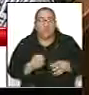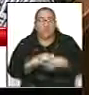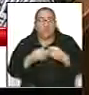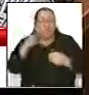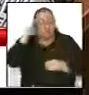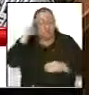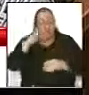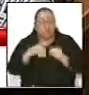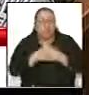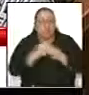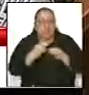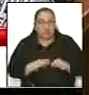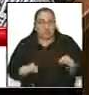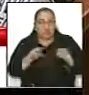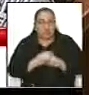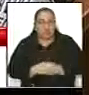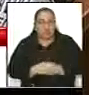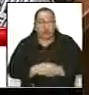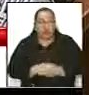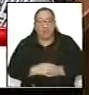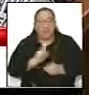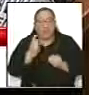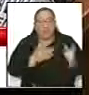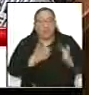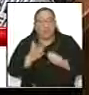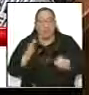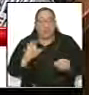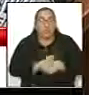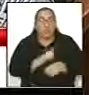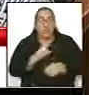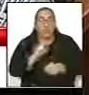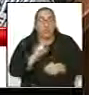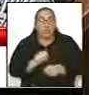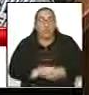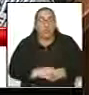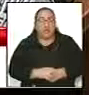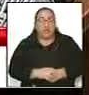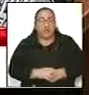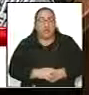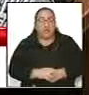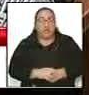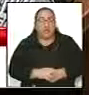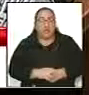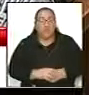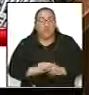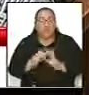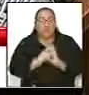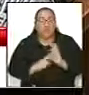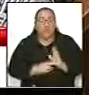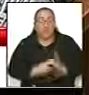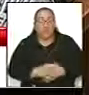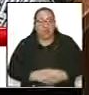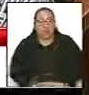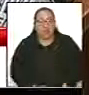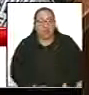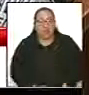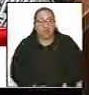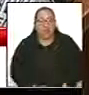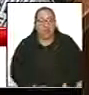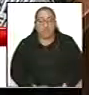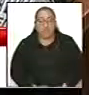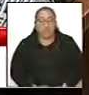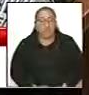realidad es la primera parte, que es cubierta por la red de transporte de las redes regionales, ¿no es cierto?